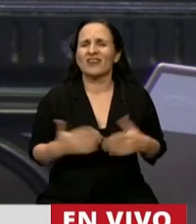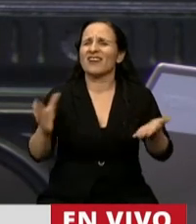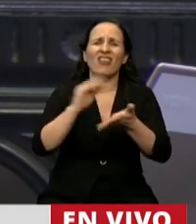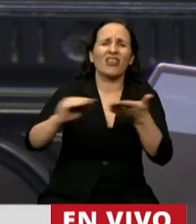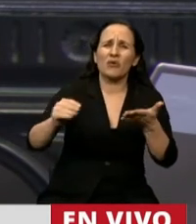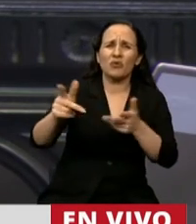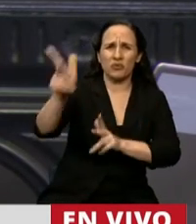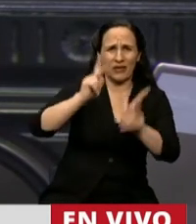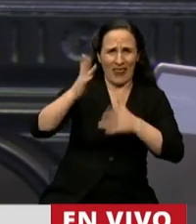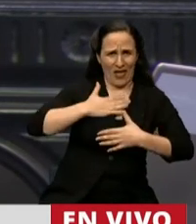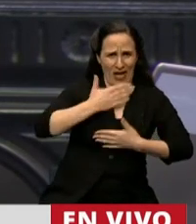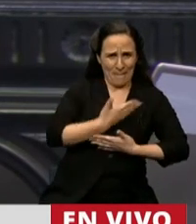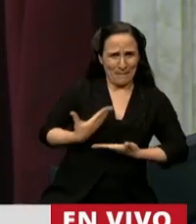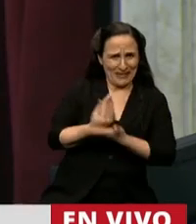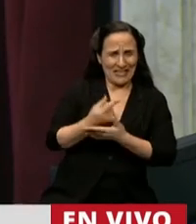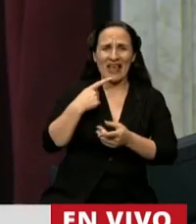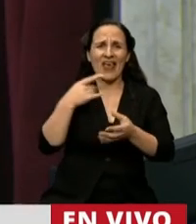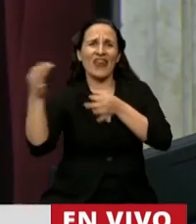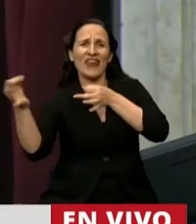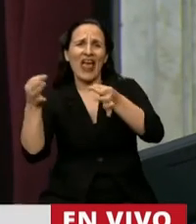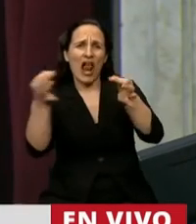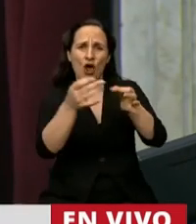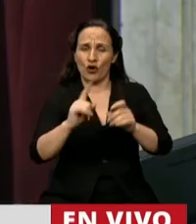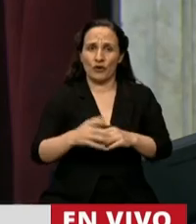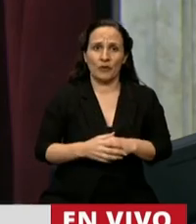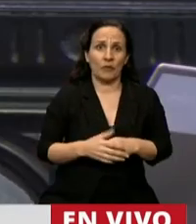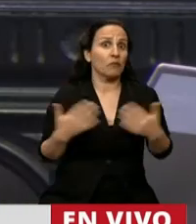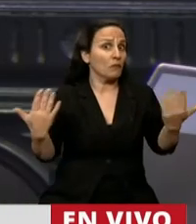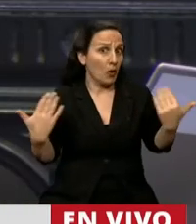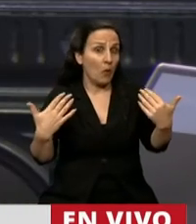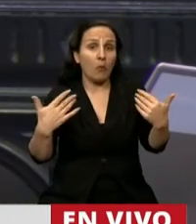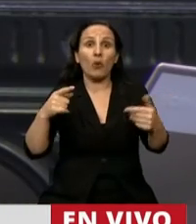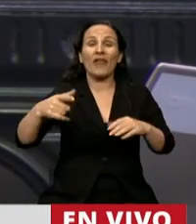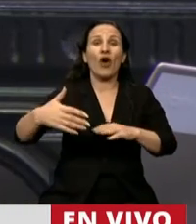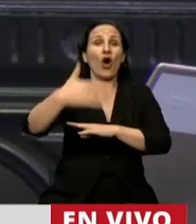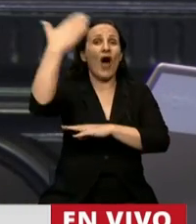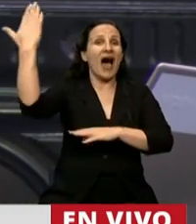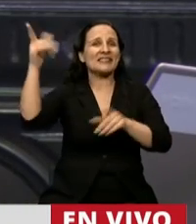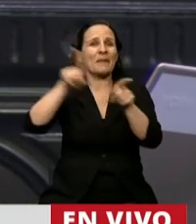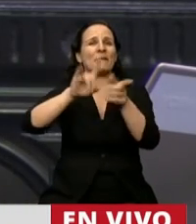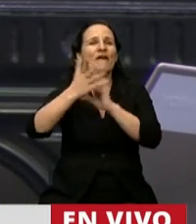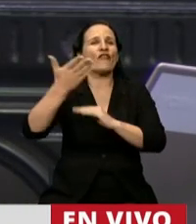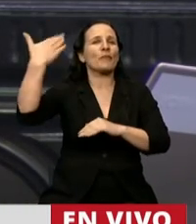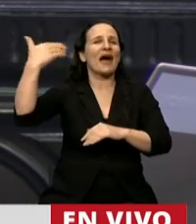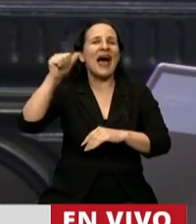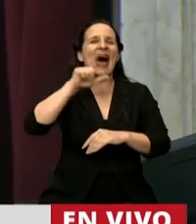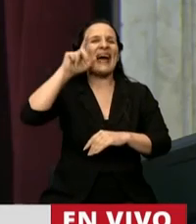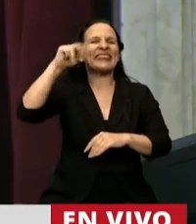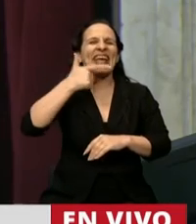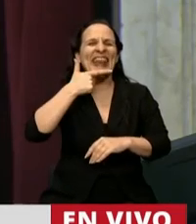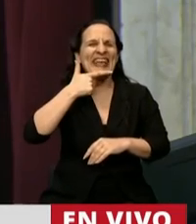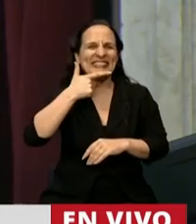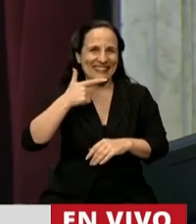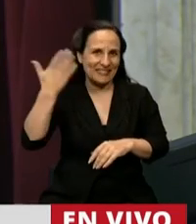Entonces, diputado, diríjase a la presidencia. Pero esto se puede transformar en algo como una asamblea ateniense y es divertido, por lo menos debatir así. Ya no venimos